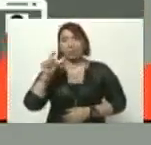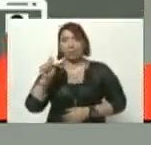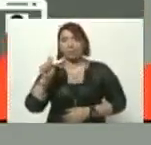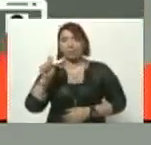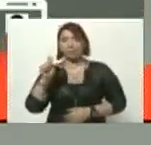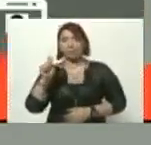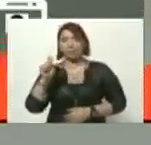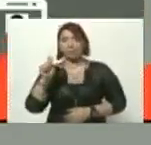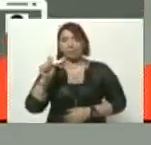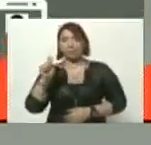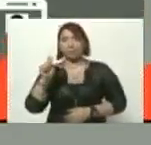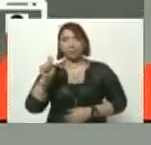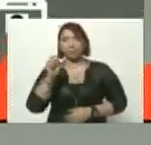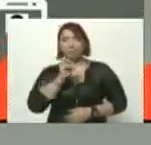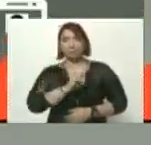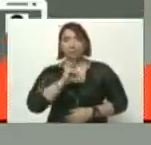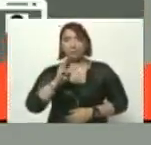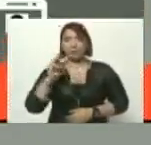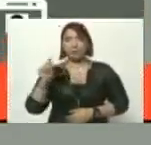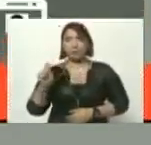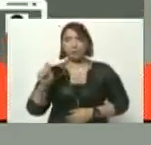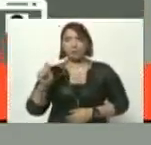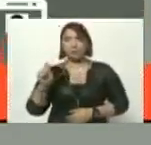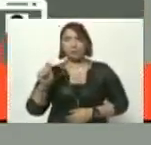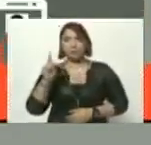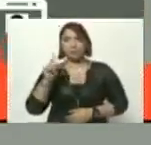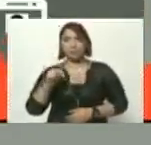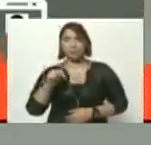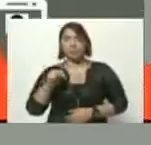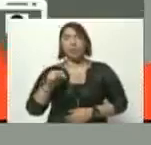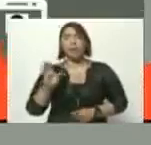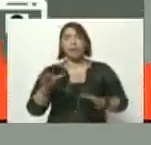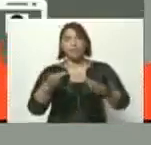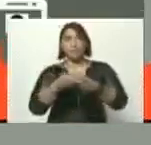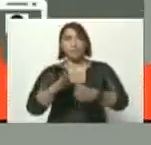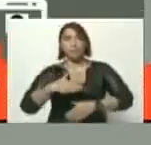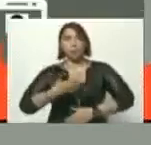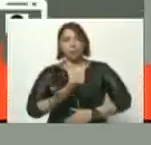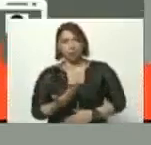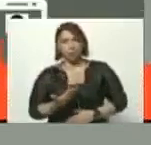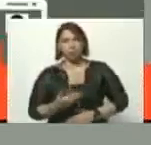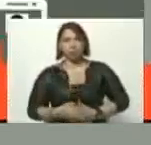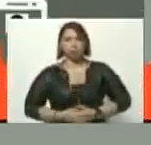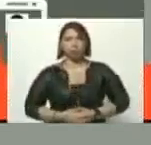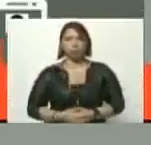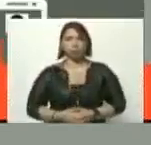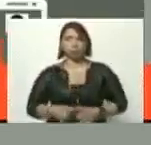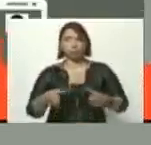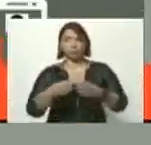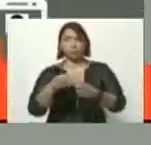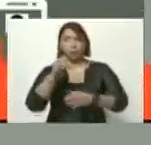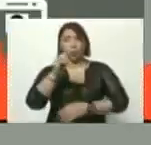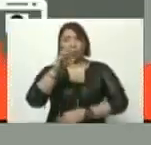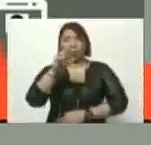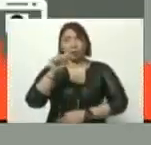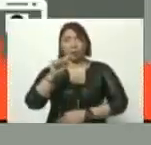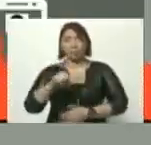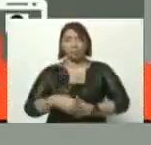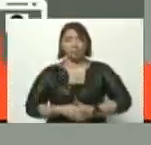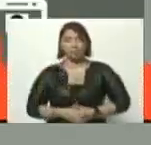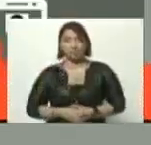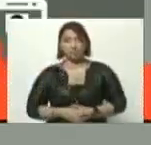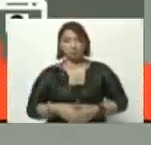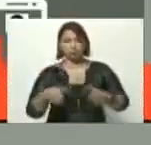PPT, PPT, al Partido Podemos, al Partido Hora,